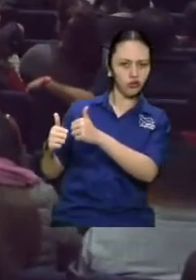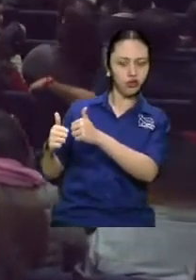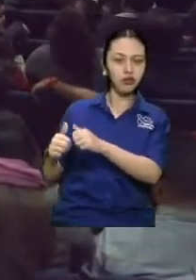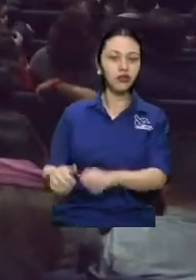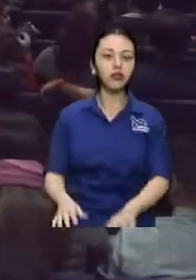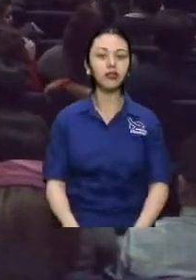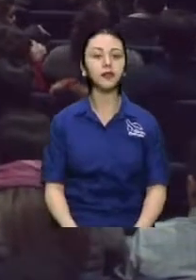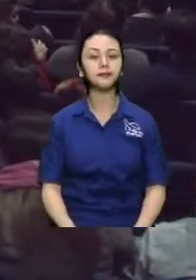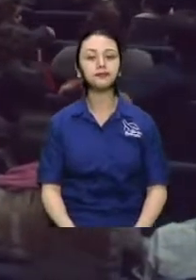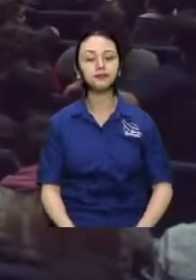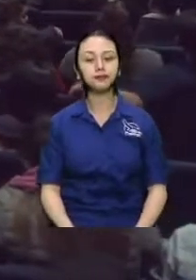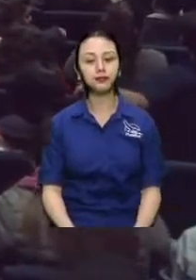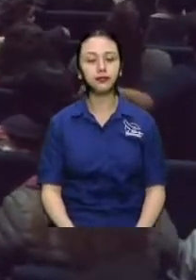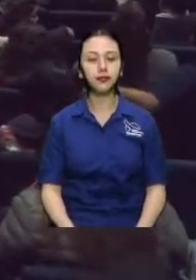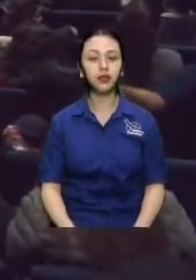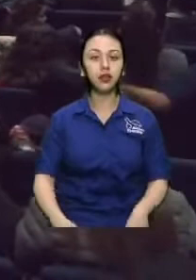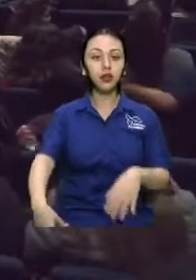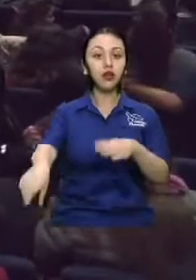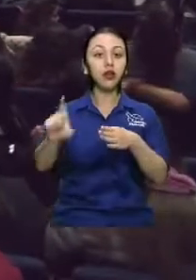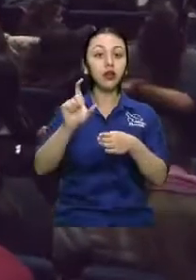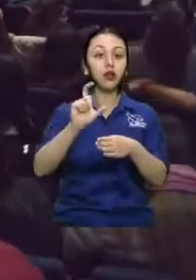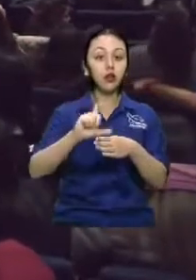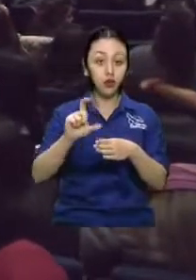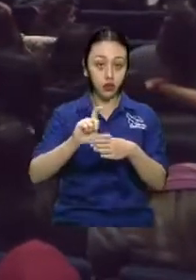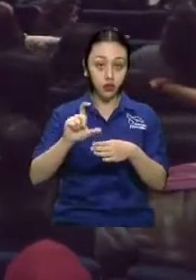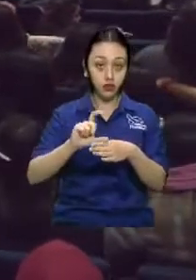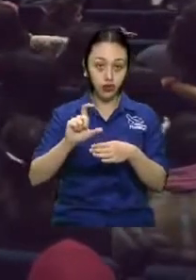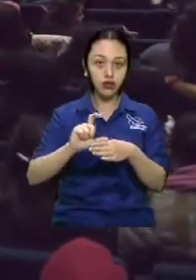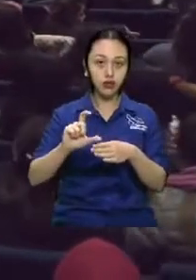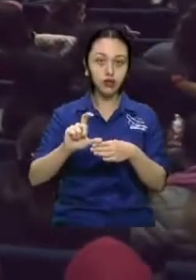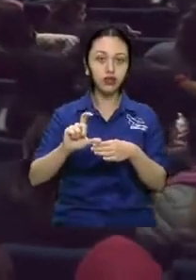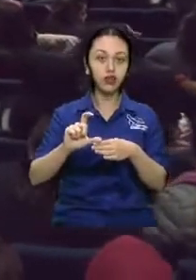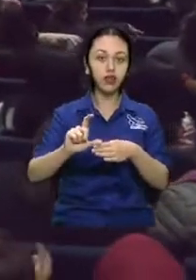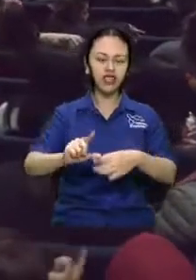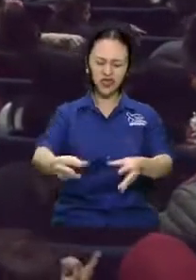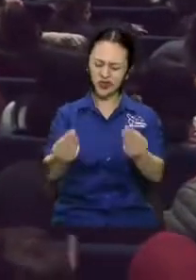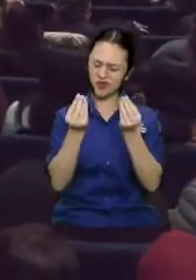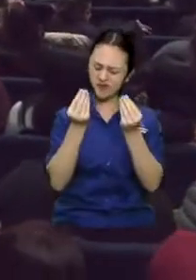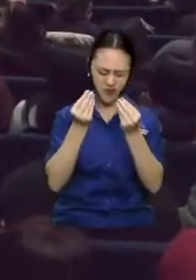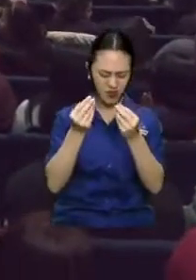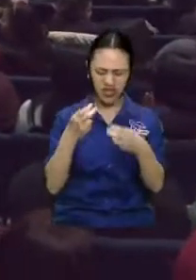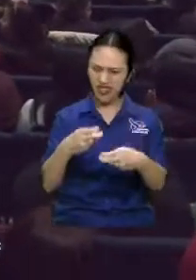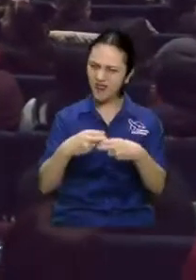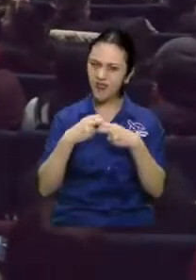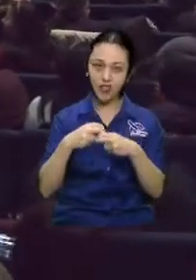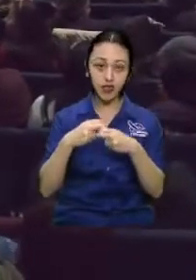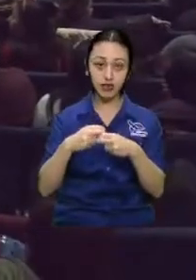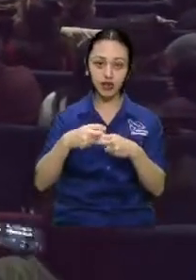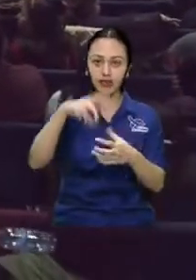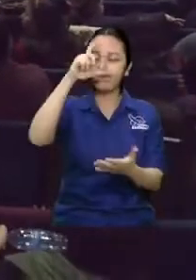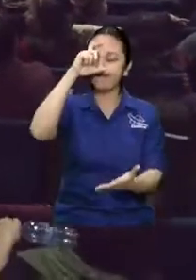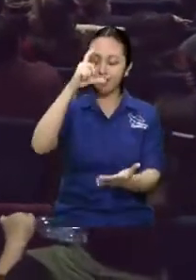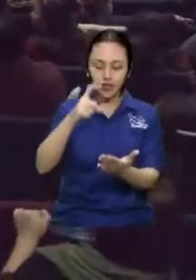Ahora, hay cosas de veras que son muy, pero muy difíciles de creer